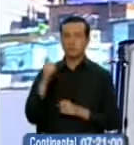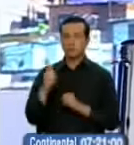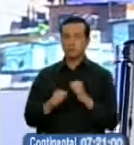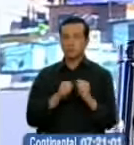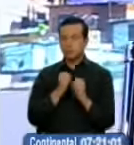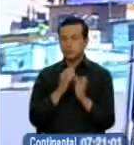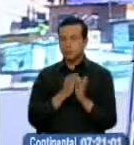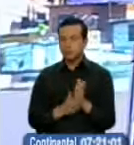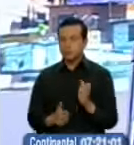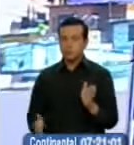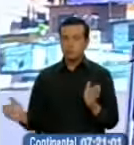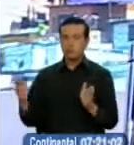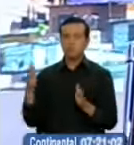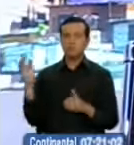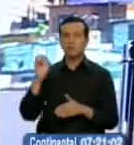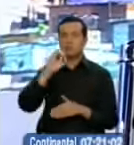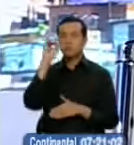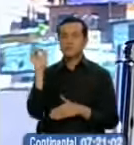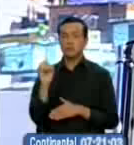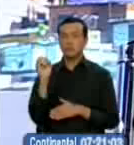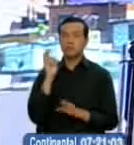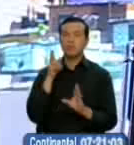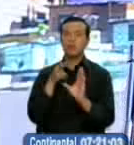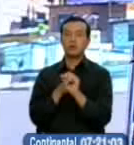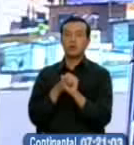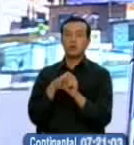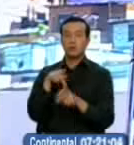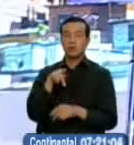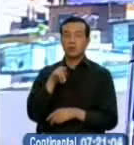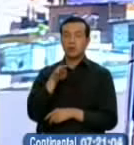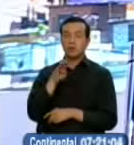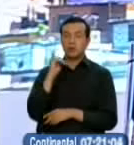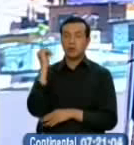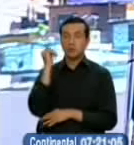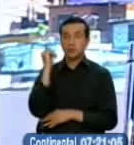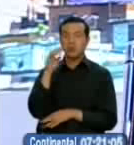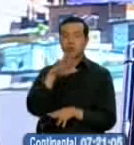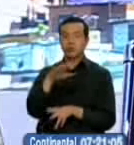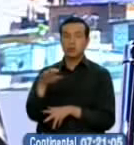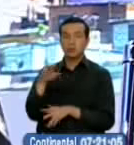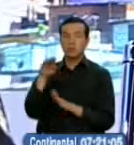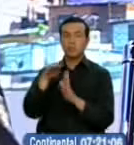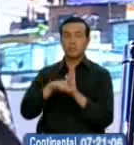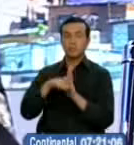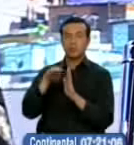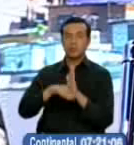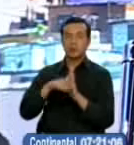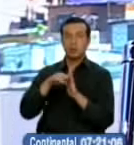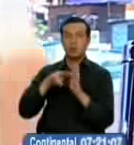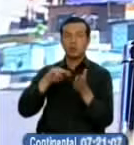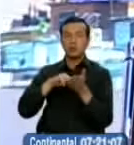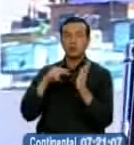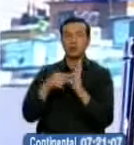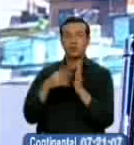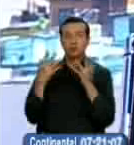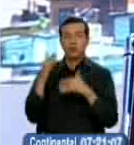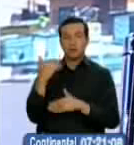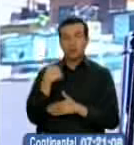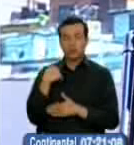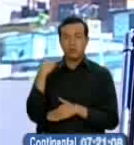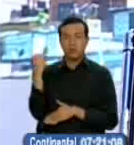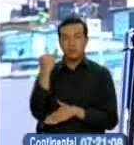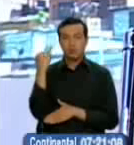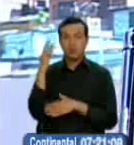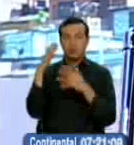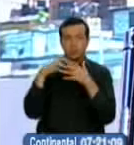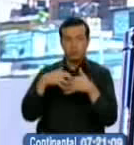años, el porcentaje de la participación del PIB, de la industria y de la agricultura han descendido. Es decir, tenemos una industria